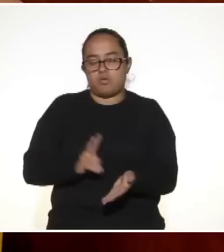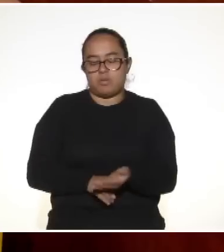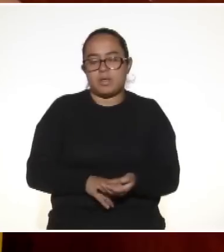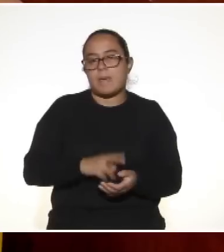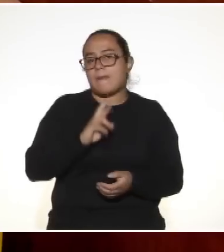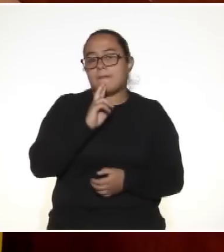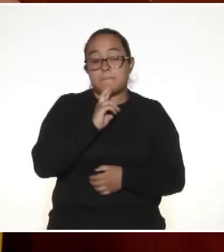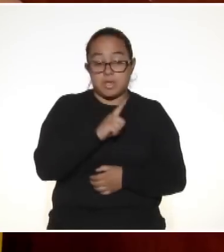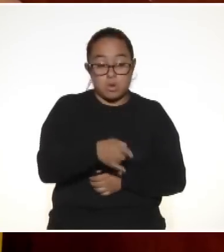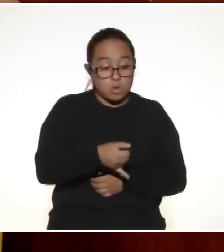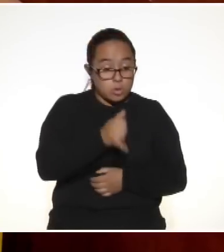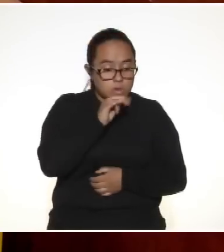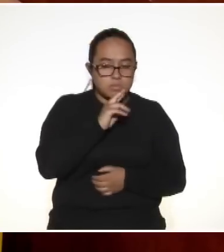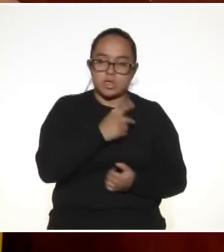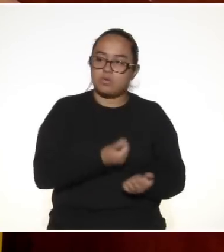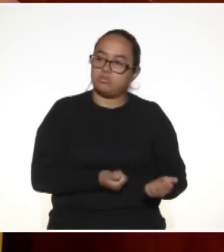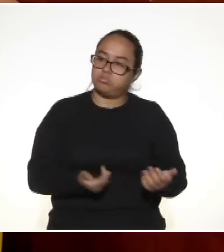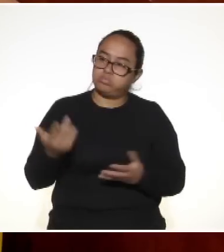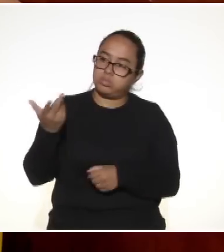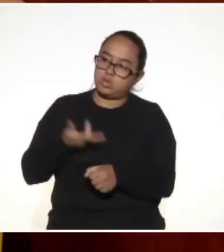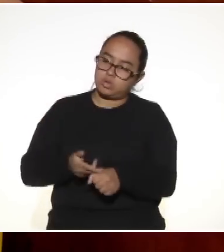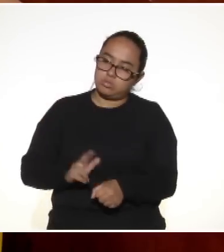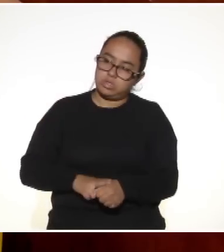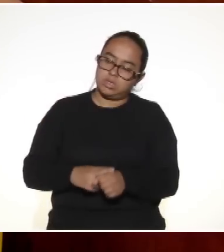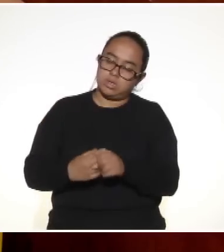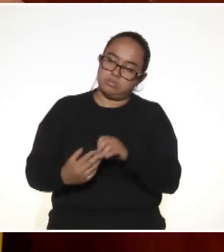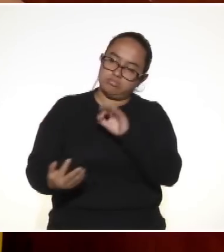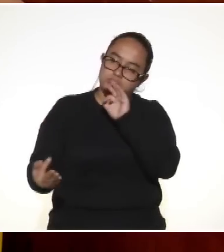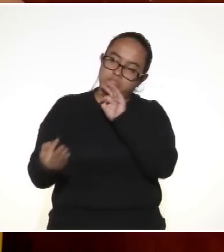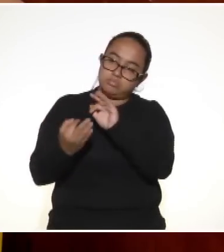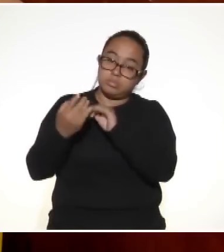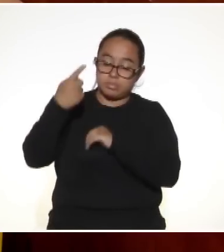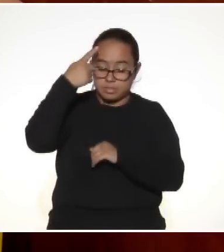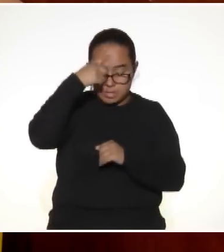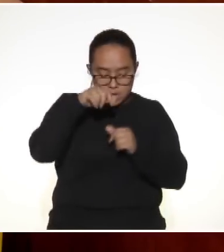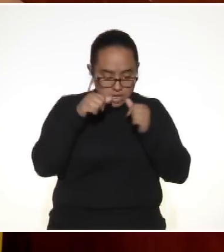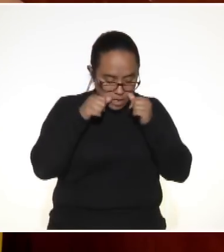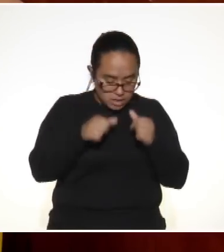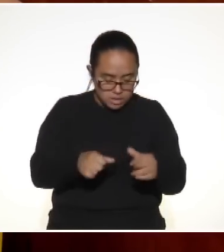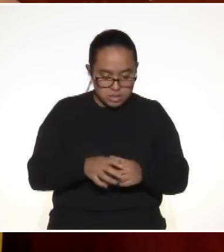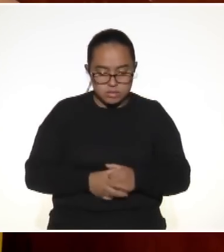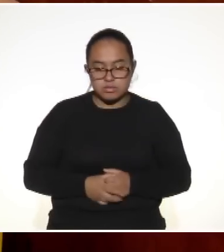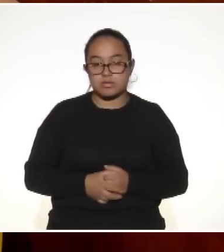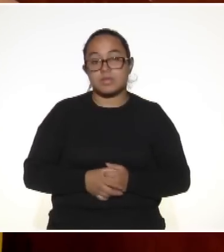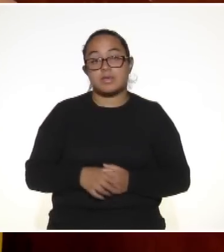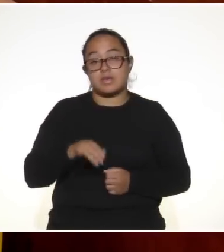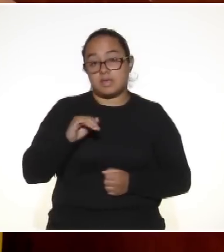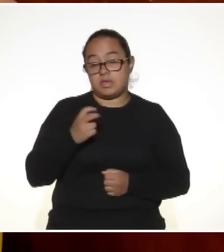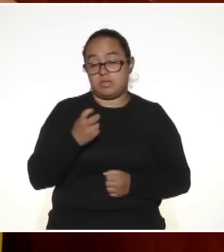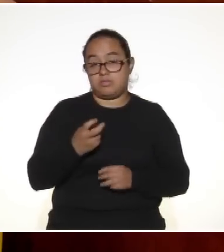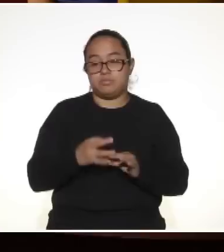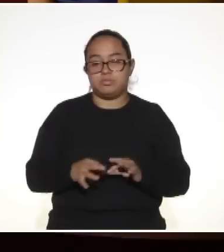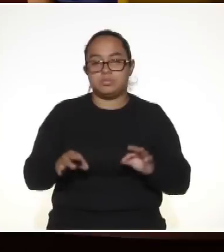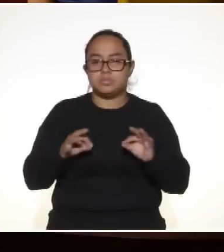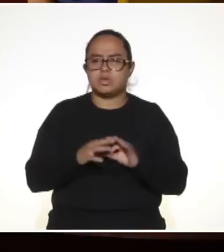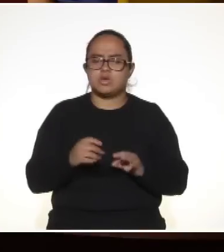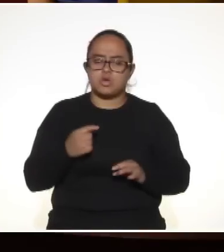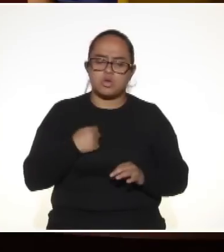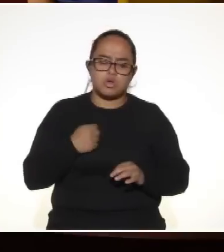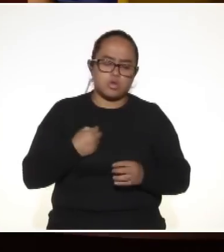hacer inmediatamente es dirigirse al servicio de urgencias más cercano para que le den la atención necesaria. Siempre. Y no tratar tampoco de dar